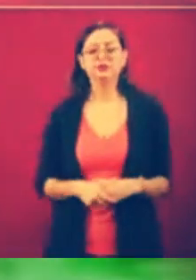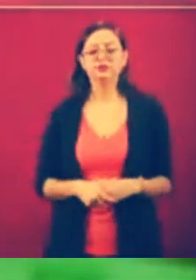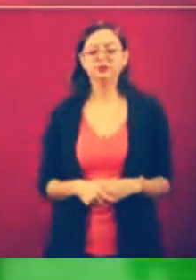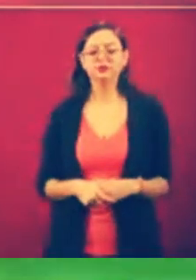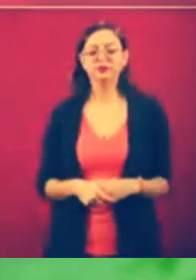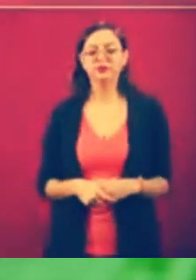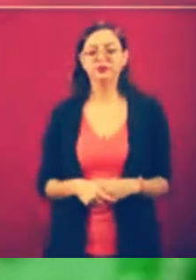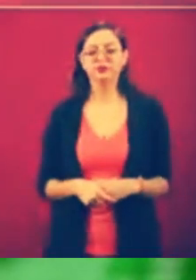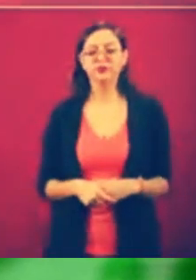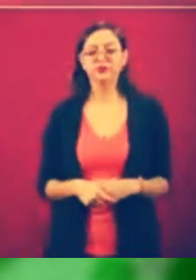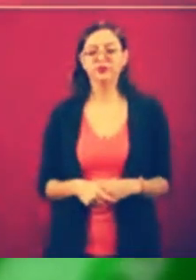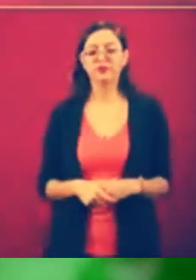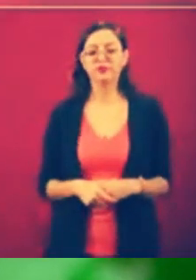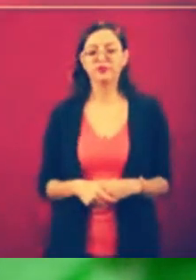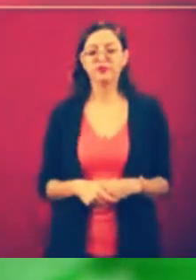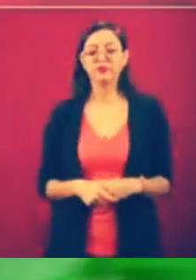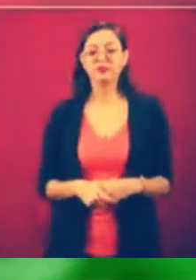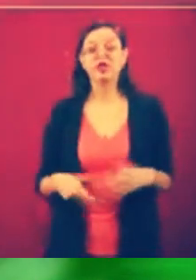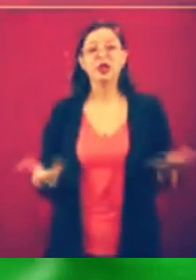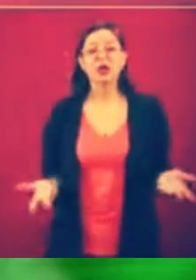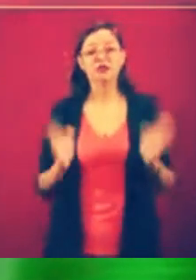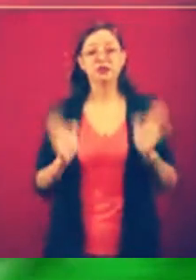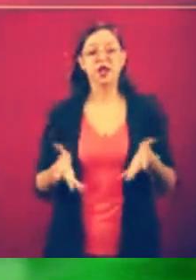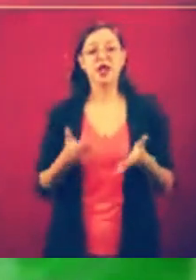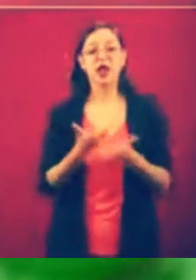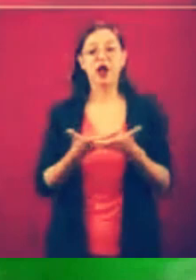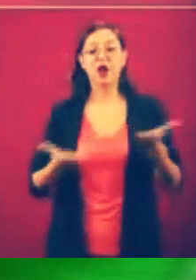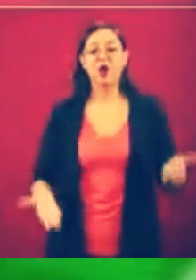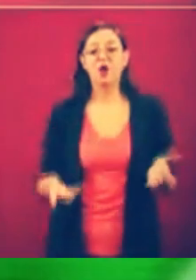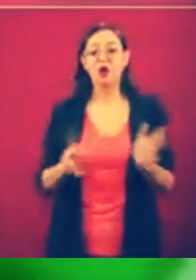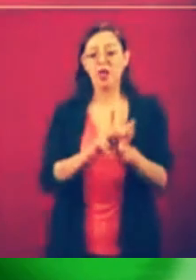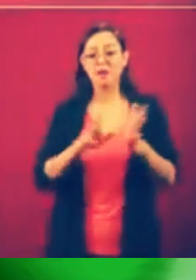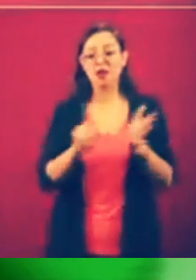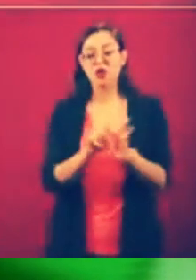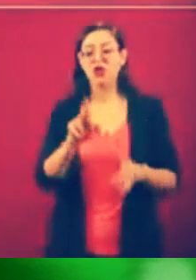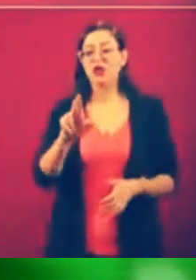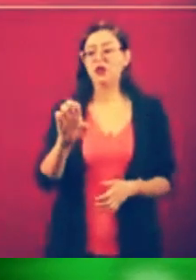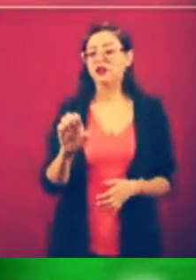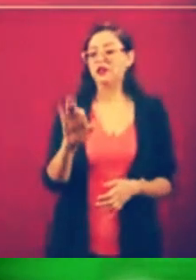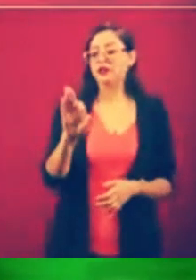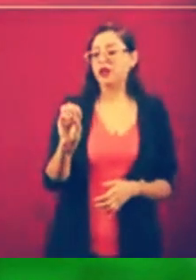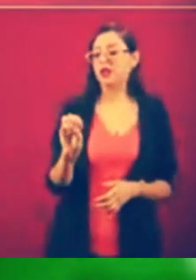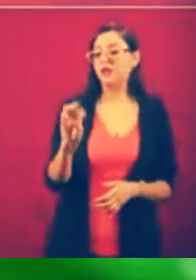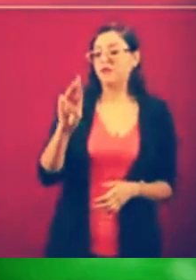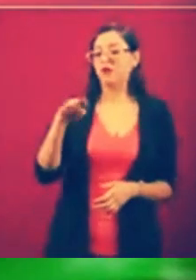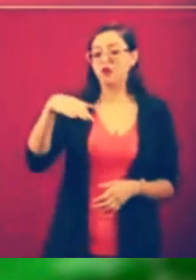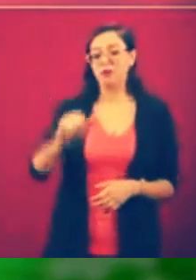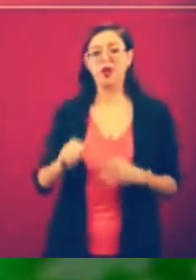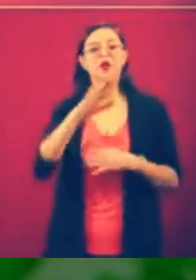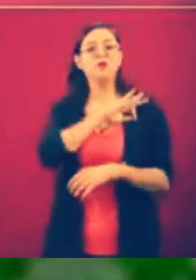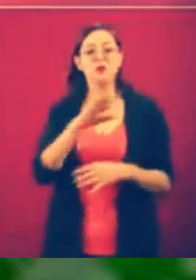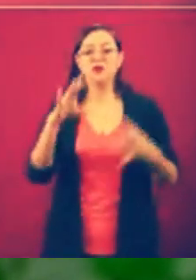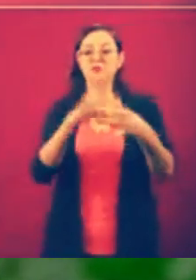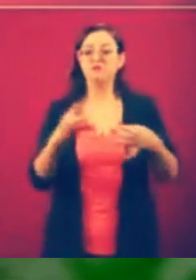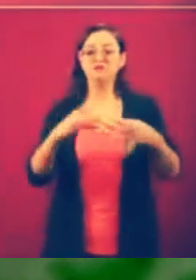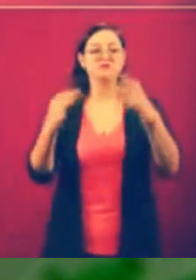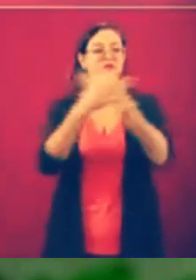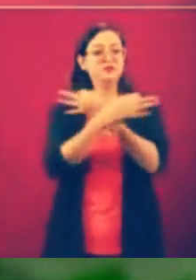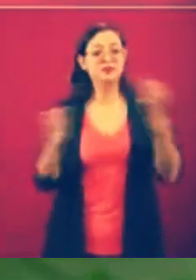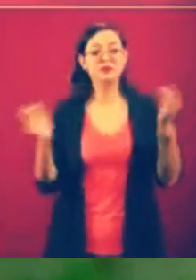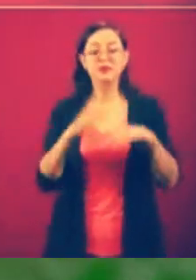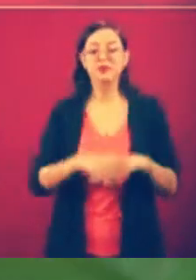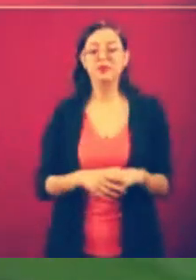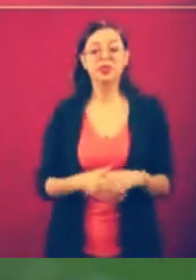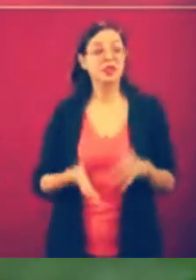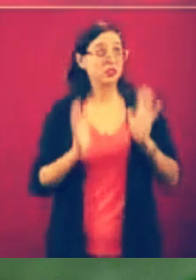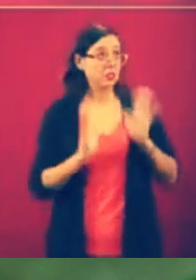Para que el Reforma pueda decir que ahora sí ya. Ya le dieron el resultado. Alineado completamente. Ya le dieron el que